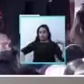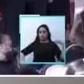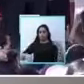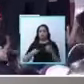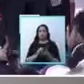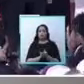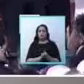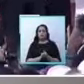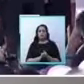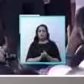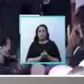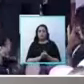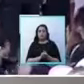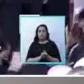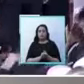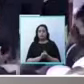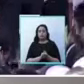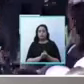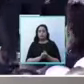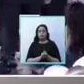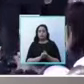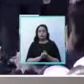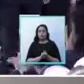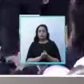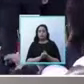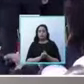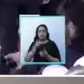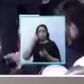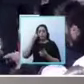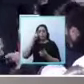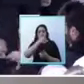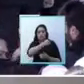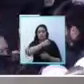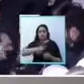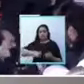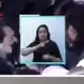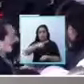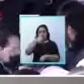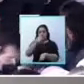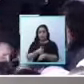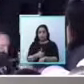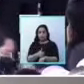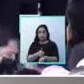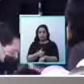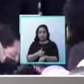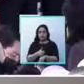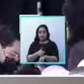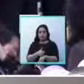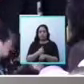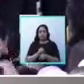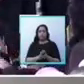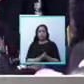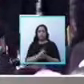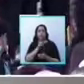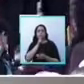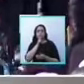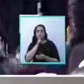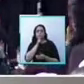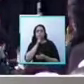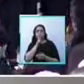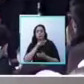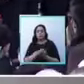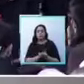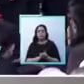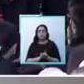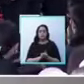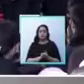idea de las zonas económicas de desarrollo, las sedes, asimismo como la ley de opacidad, ¿verdad?,